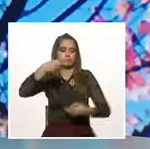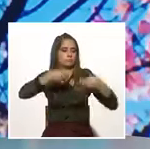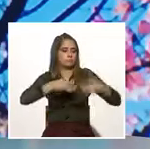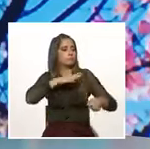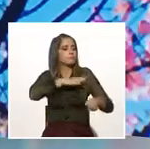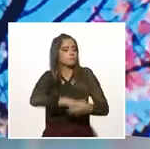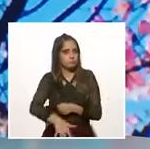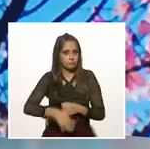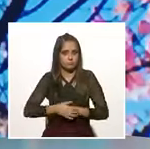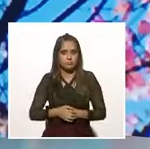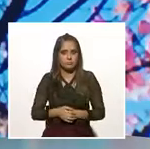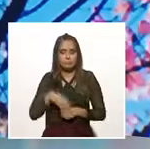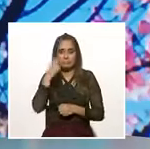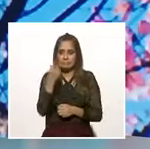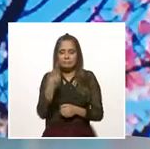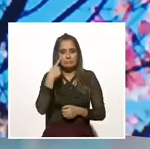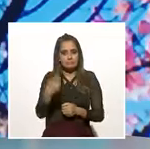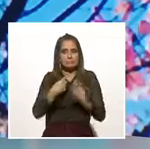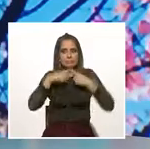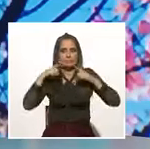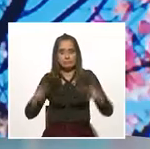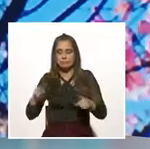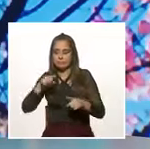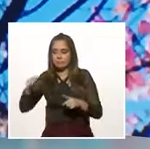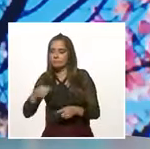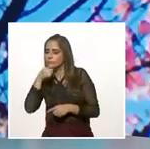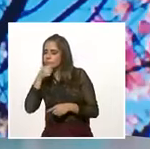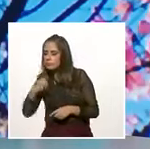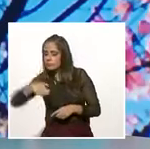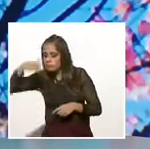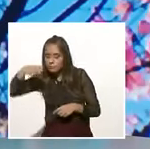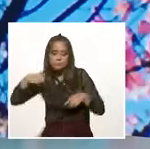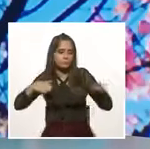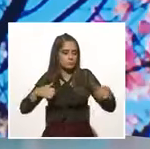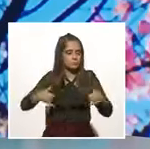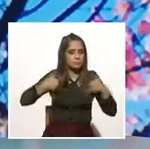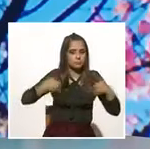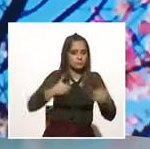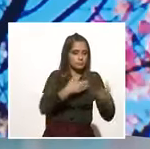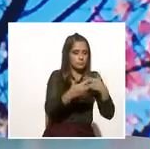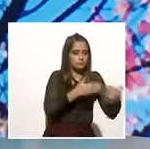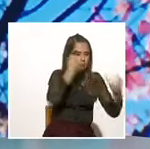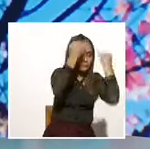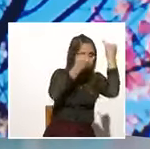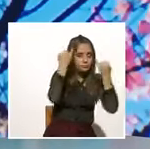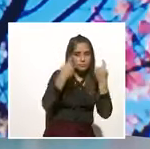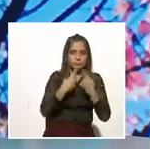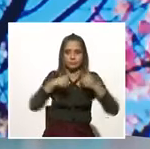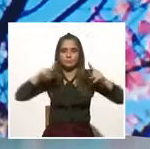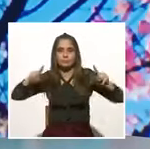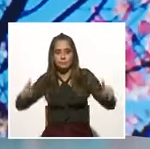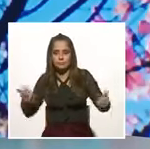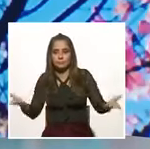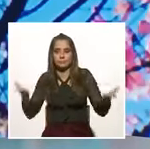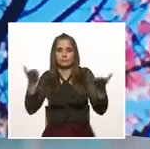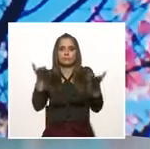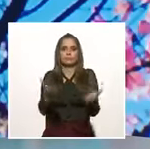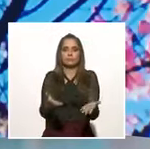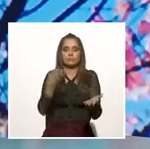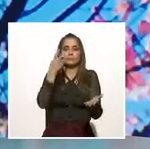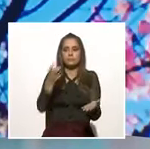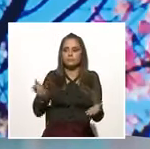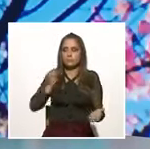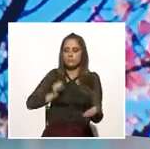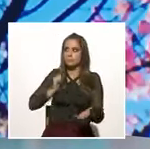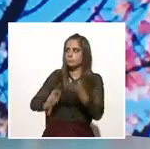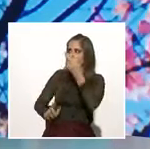brecha generacional que se repite y se repite, y que ya en esos tiempos de la revolución, cuando los hijos y las hijas